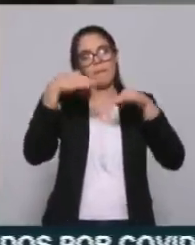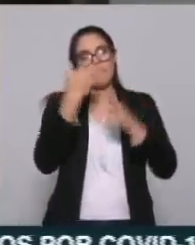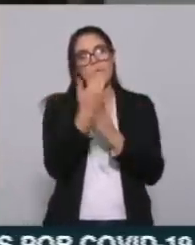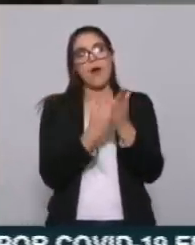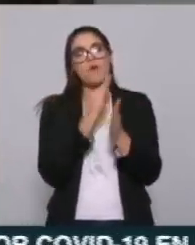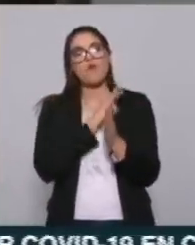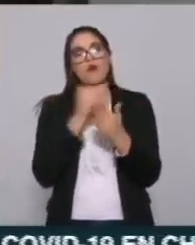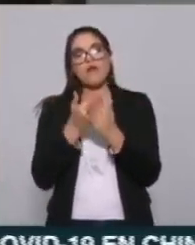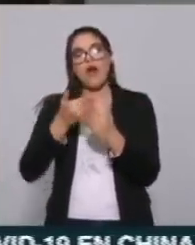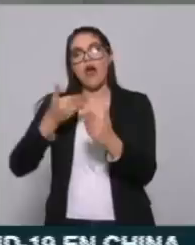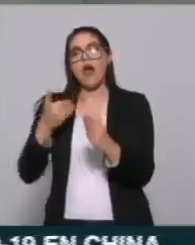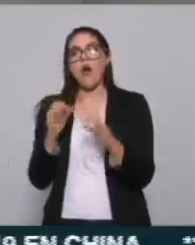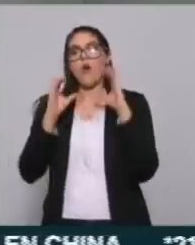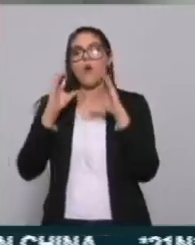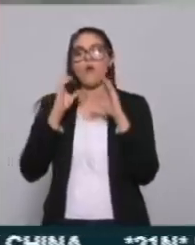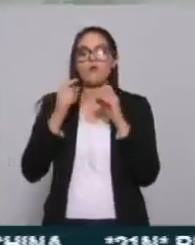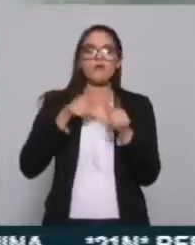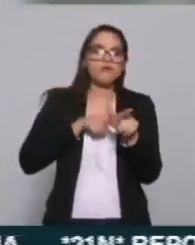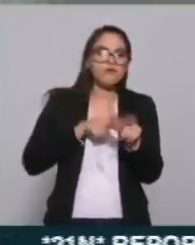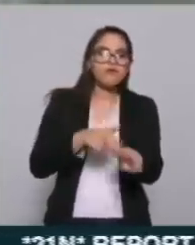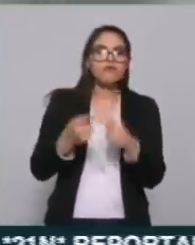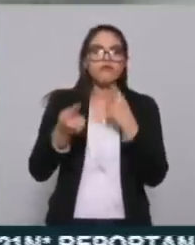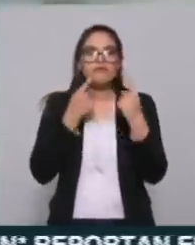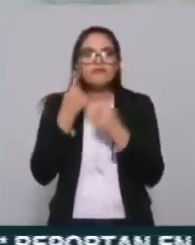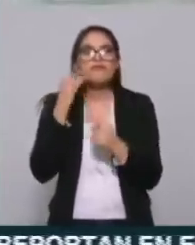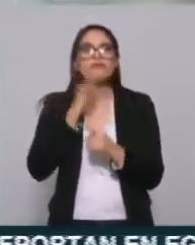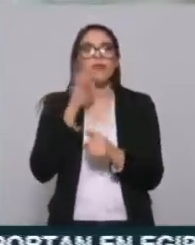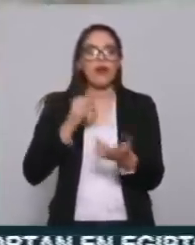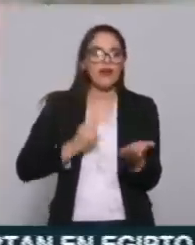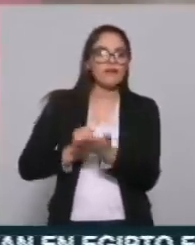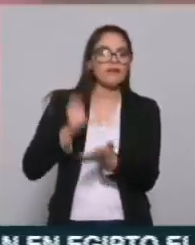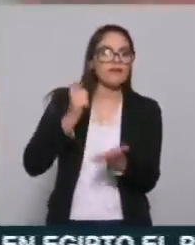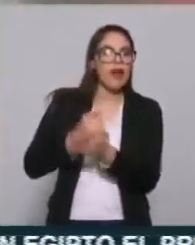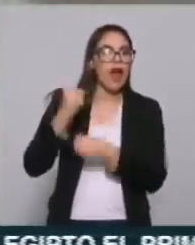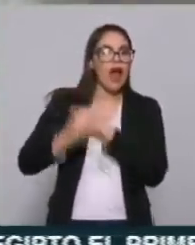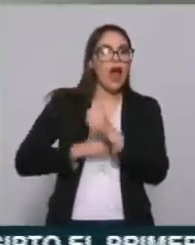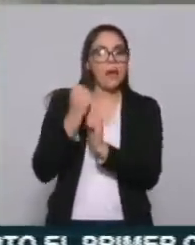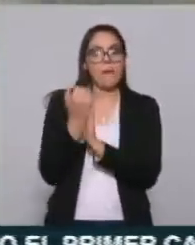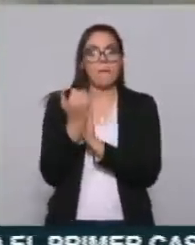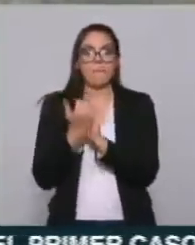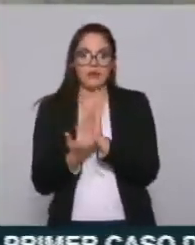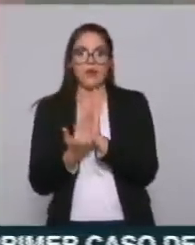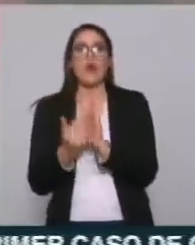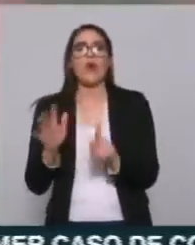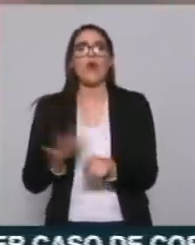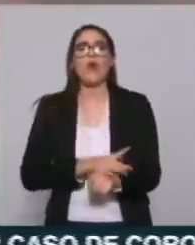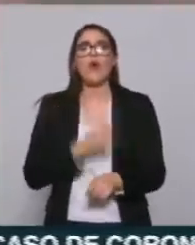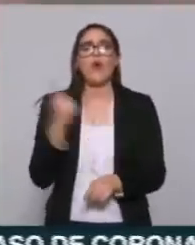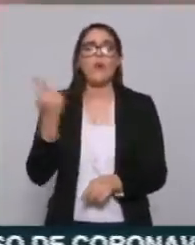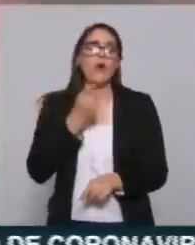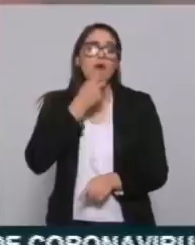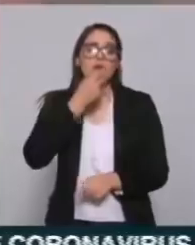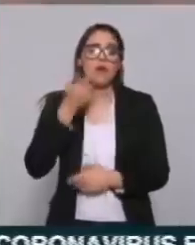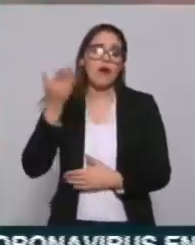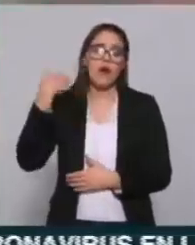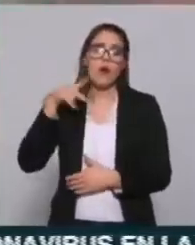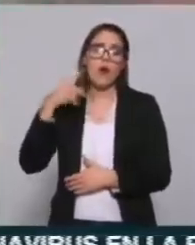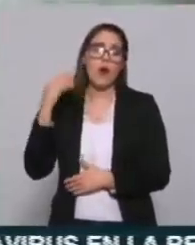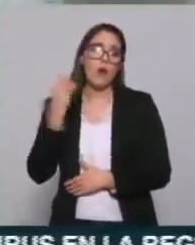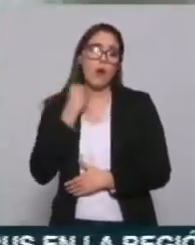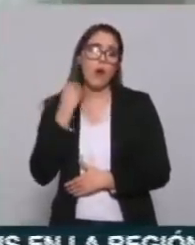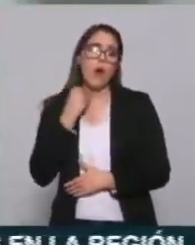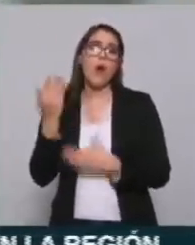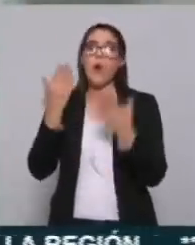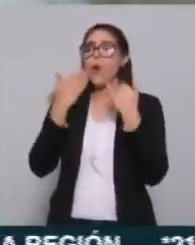dicte una nueva. Esto debido a que un juez local señaló que no hubo presencia de la defensa de Santoy Riverol durante los careos. De